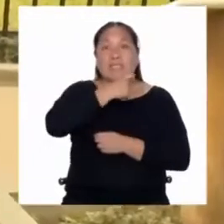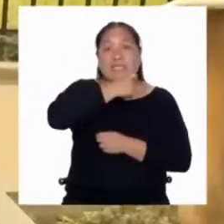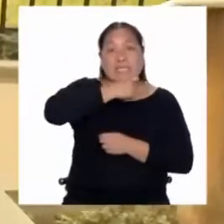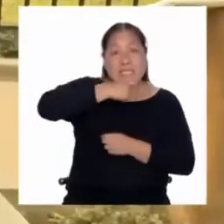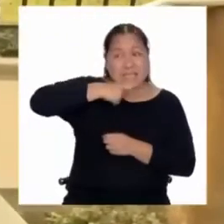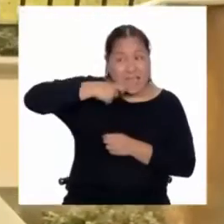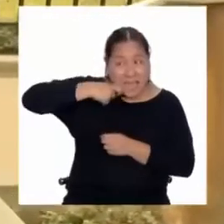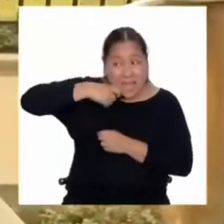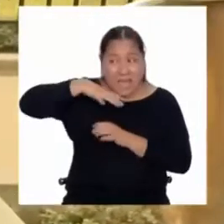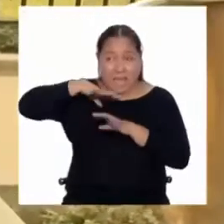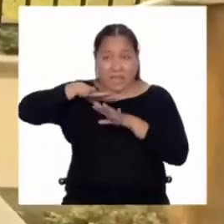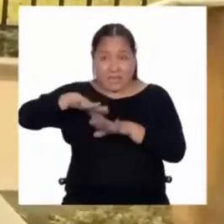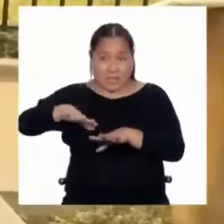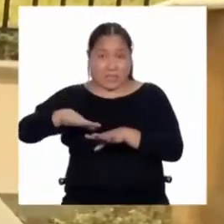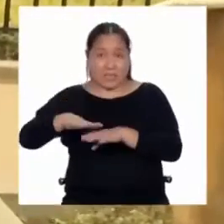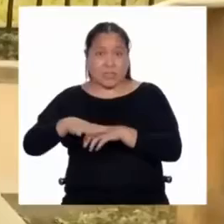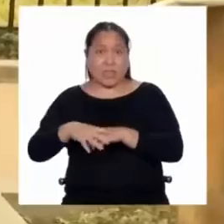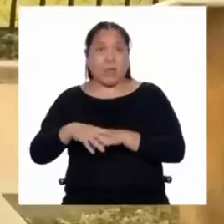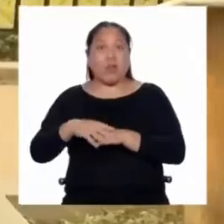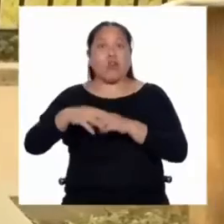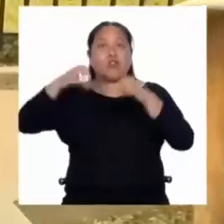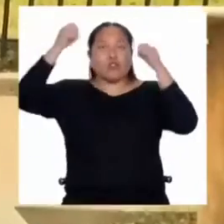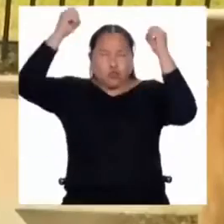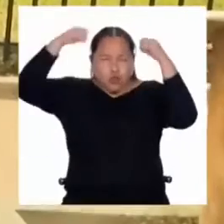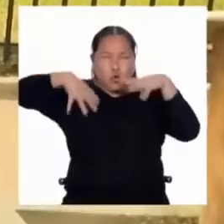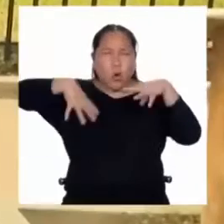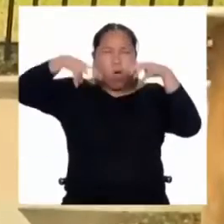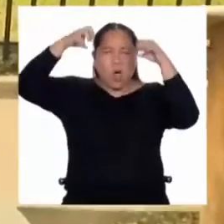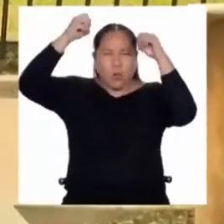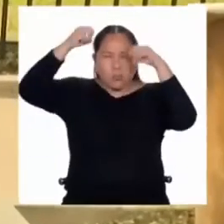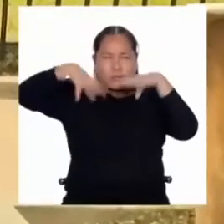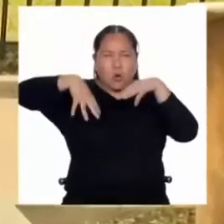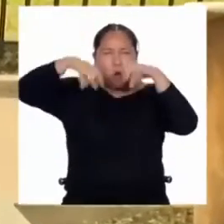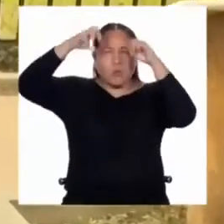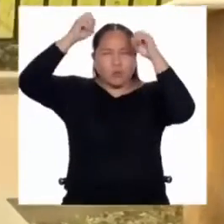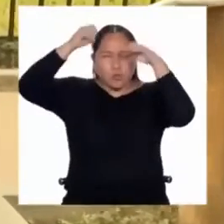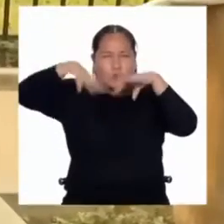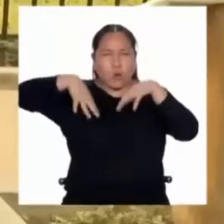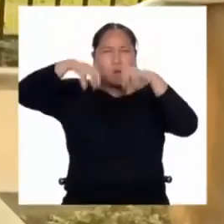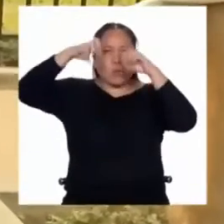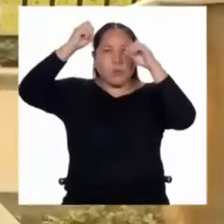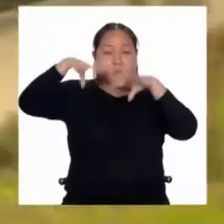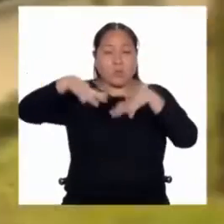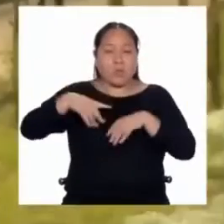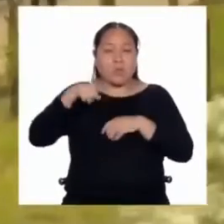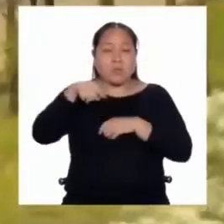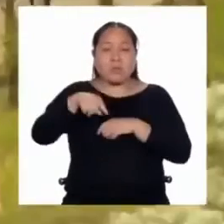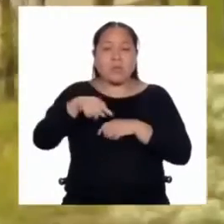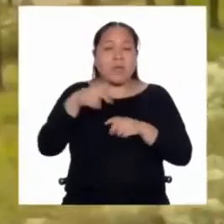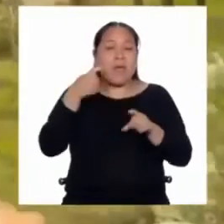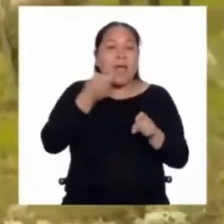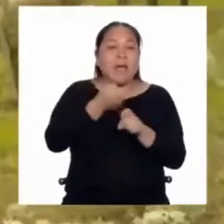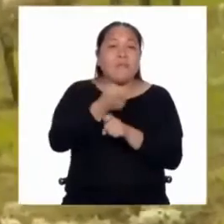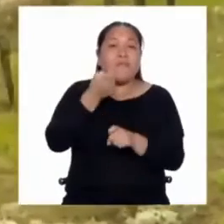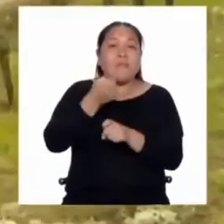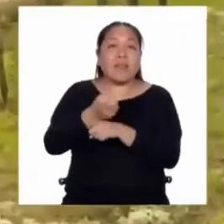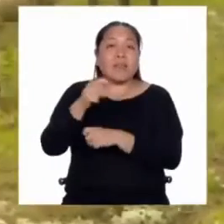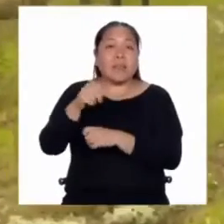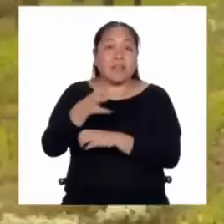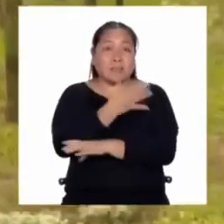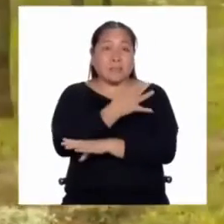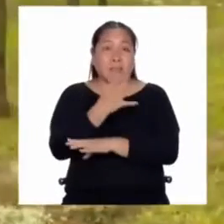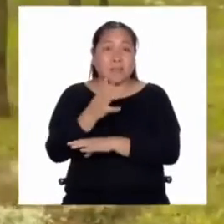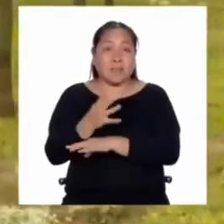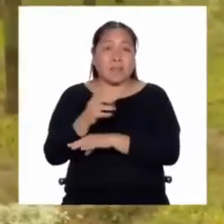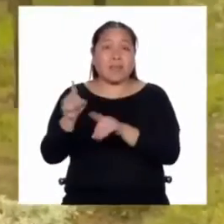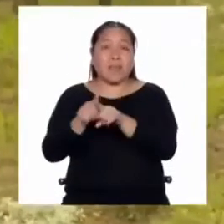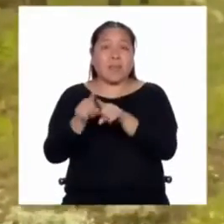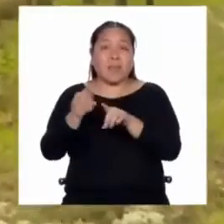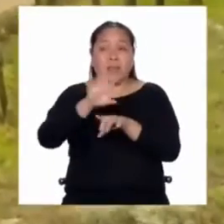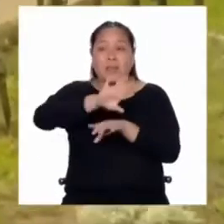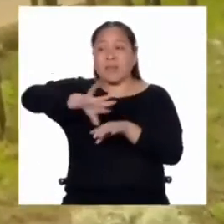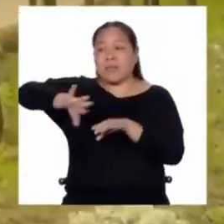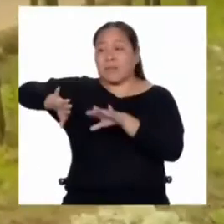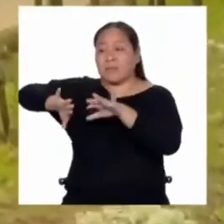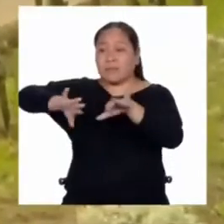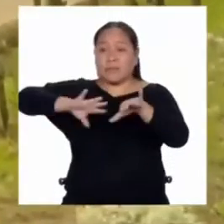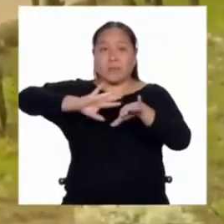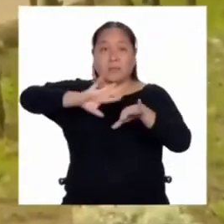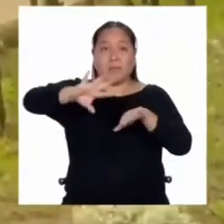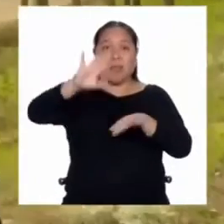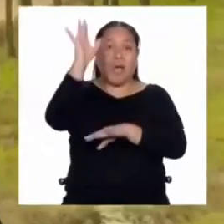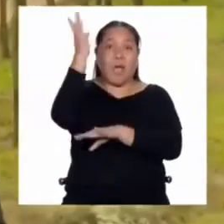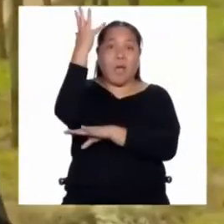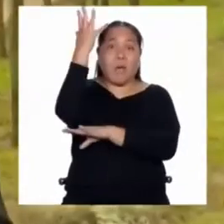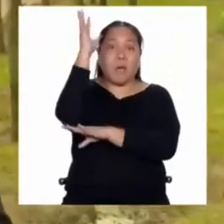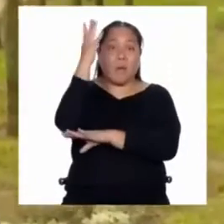definidas, es decir, llueve, y estas lluvias terminan influyendo en la vegetación. Aunque también está dividida por zonas, existen árboles de